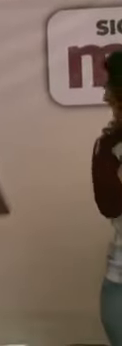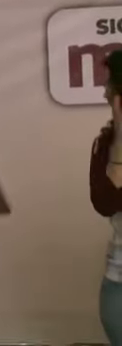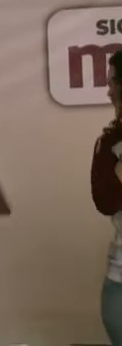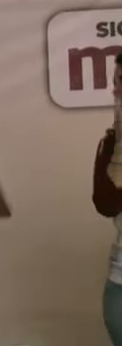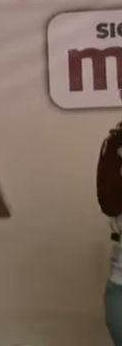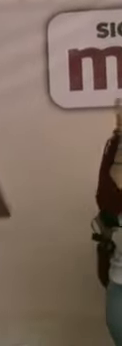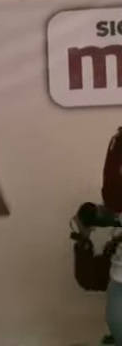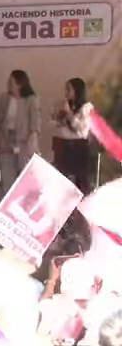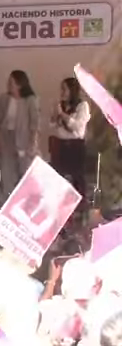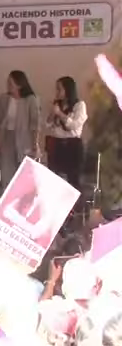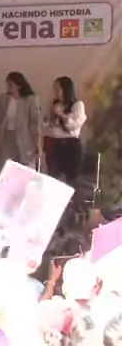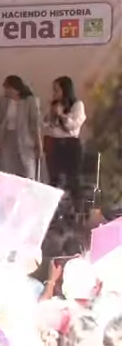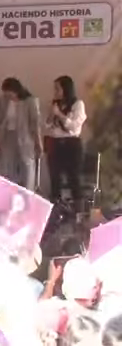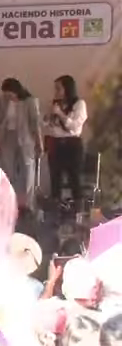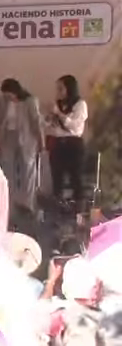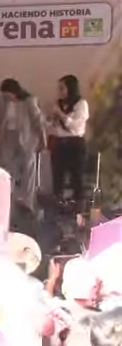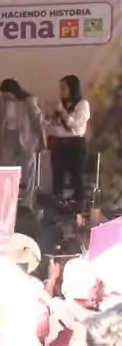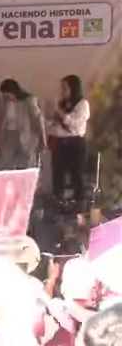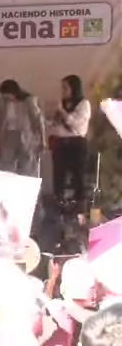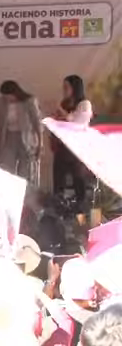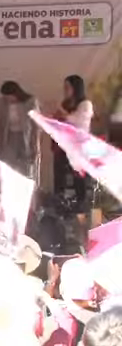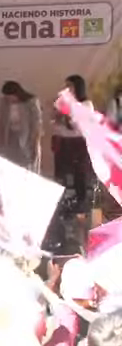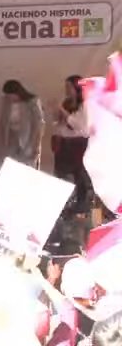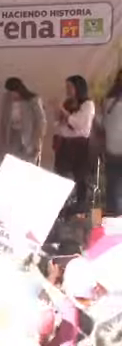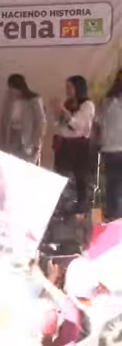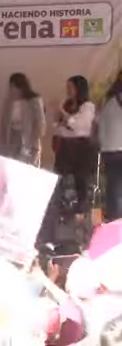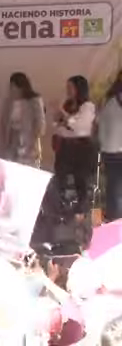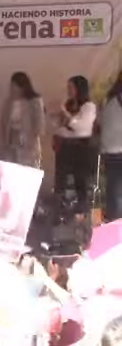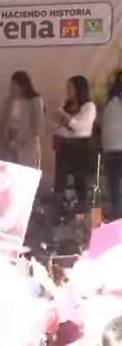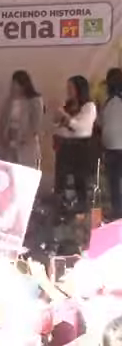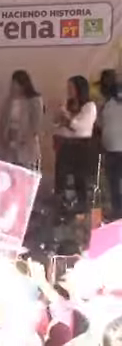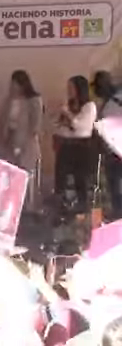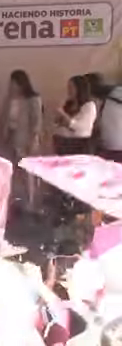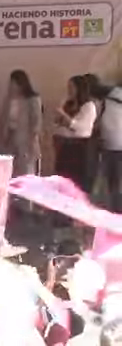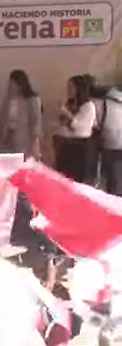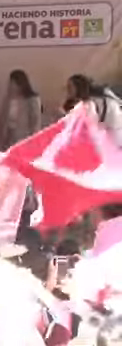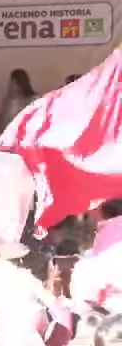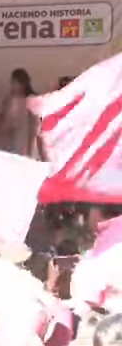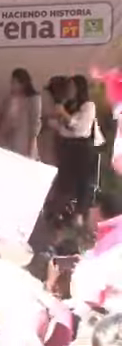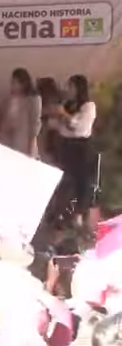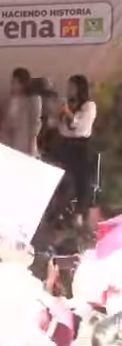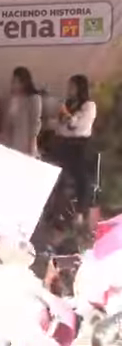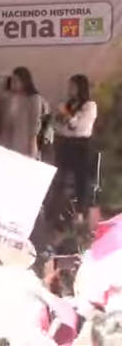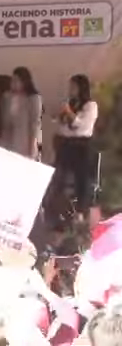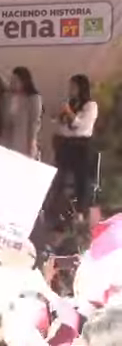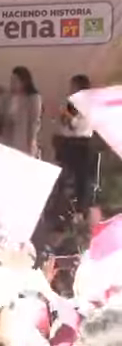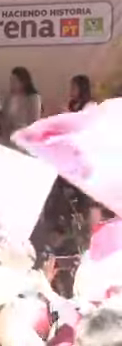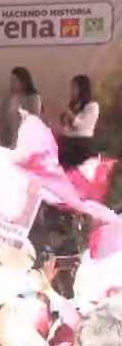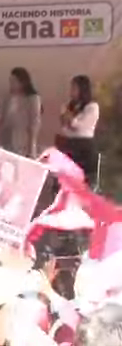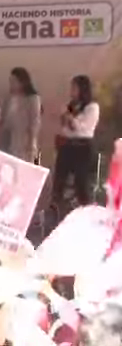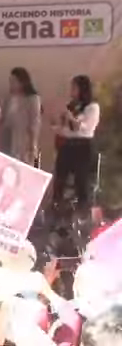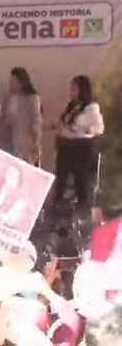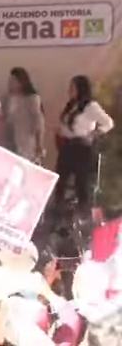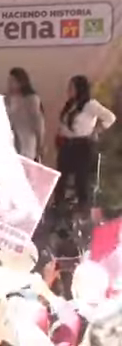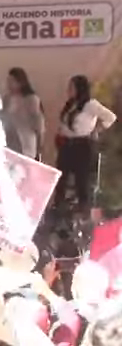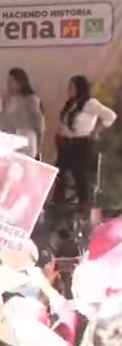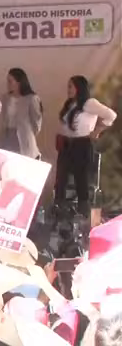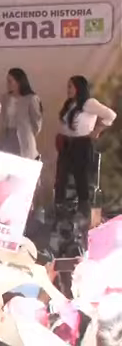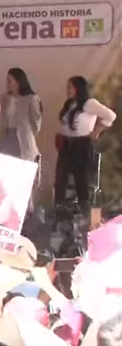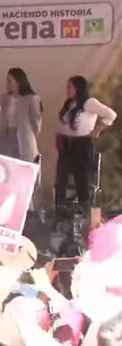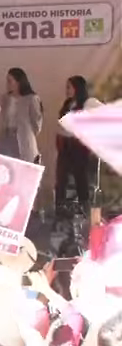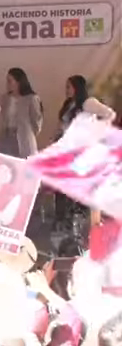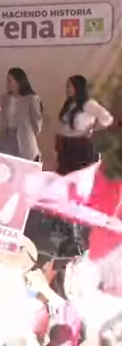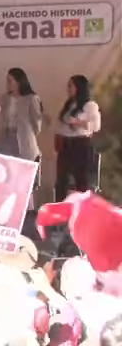A continuación, vamos a escuchar el mensaje de esperanza y transformación de quien